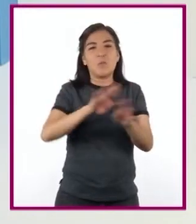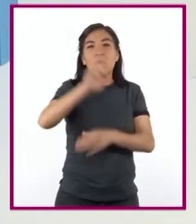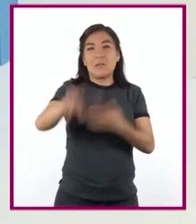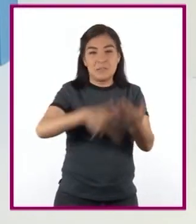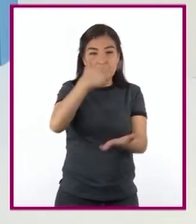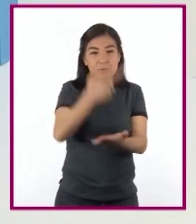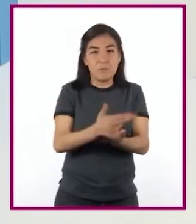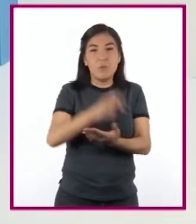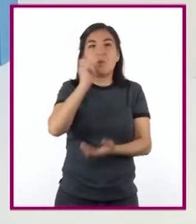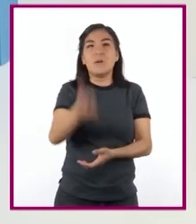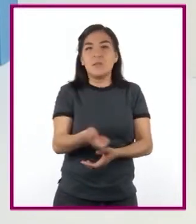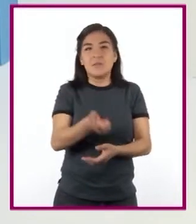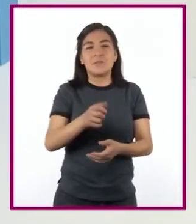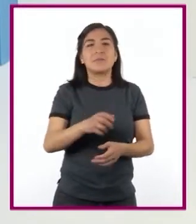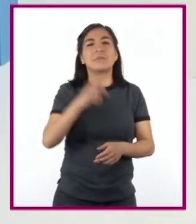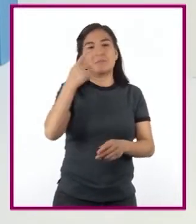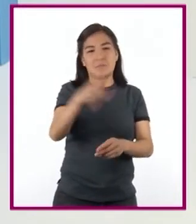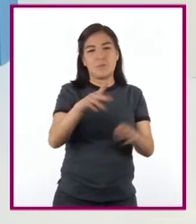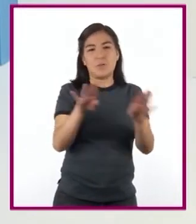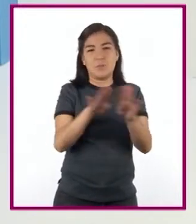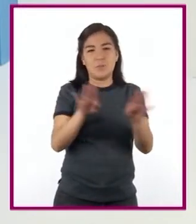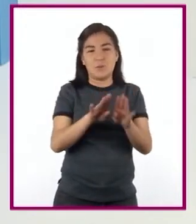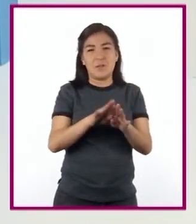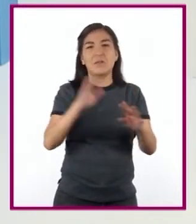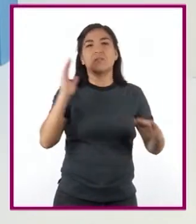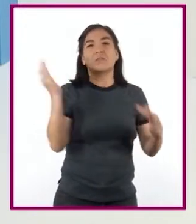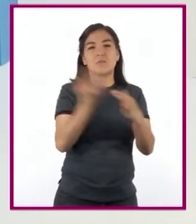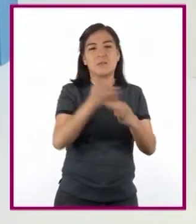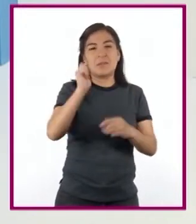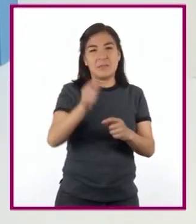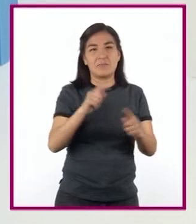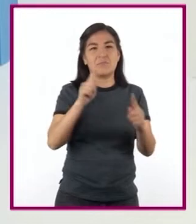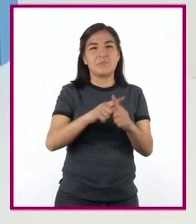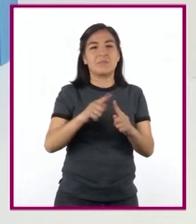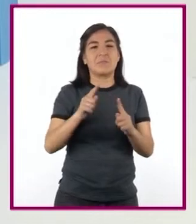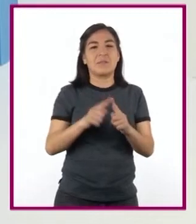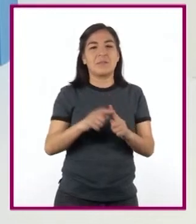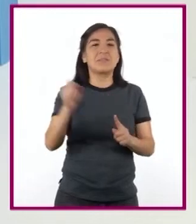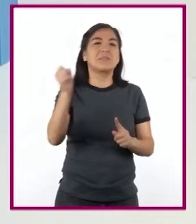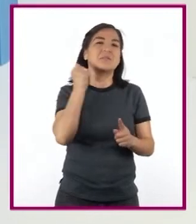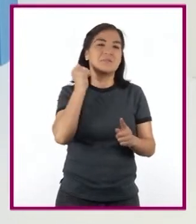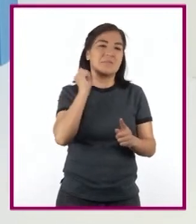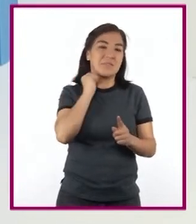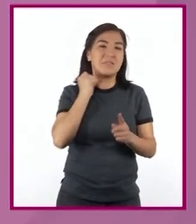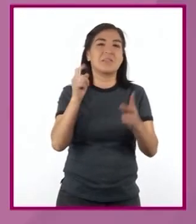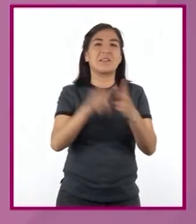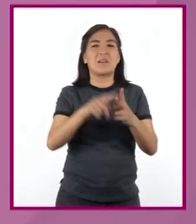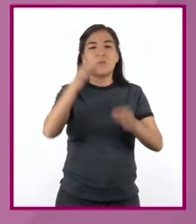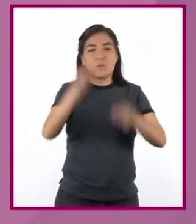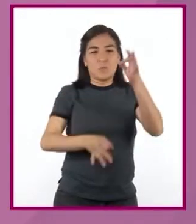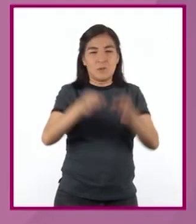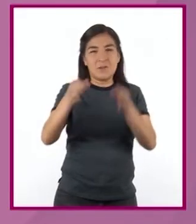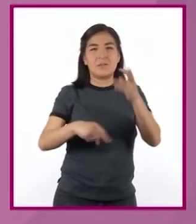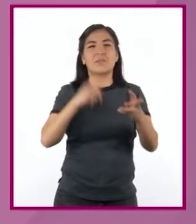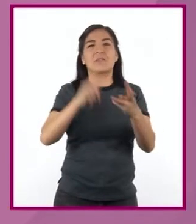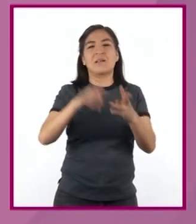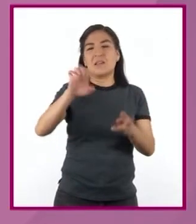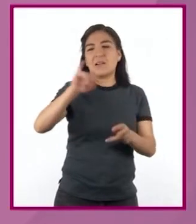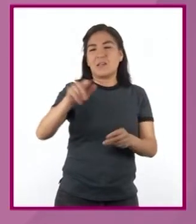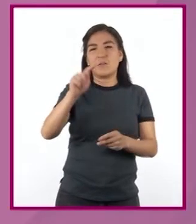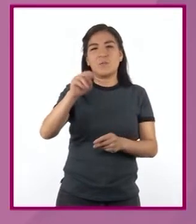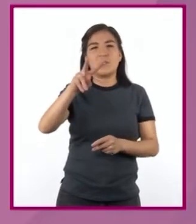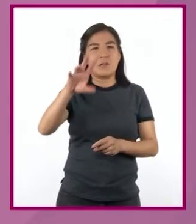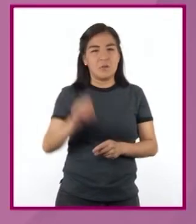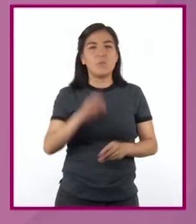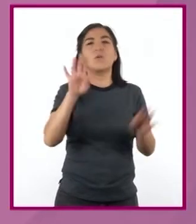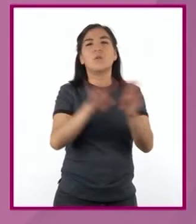consideró la división de poderes en ejecutivo, legislativo y judicial. Además,